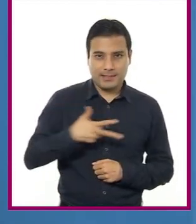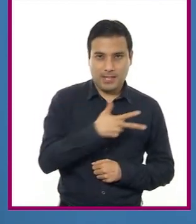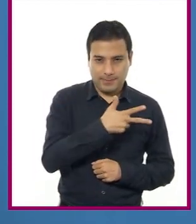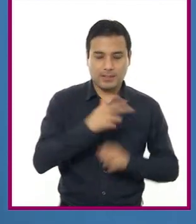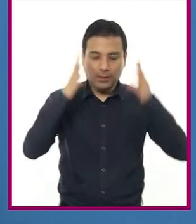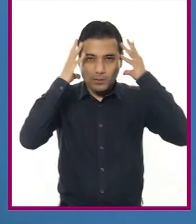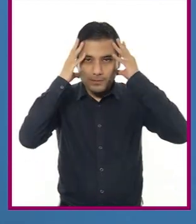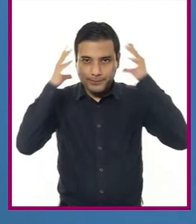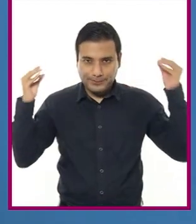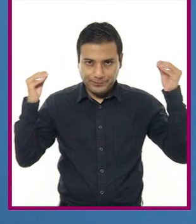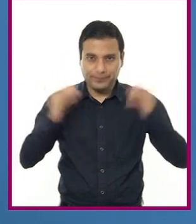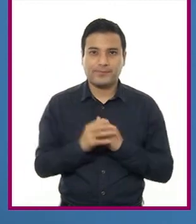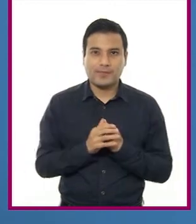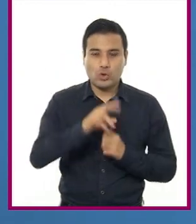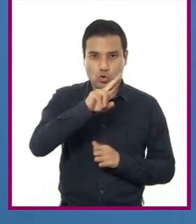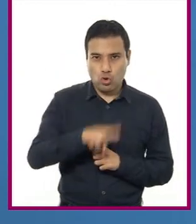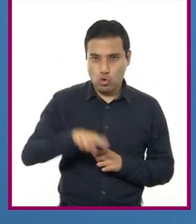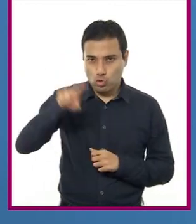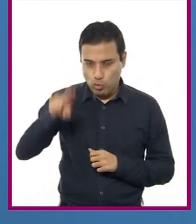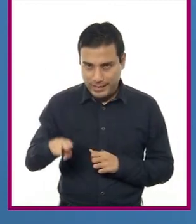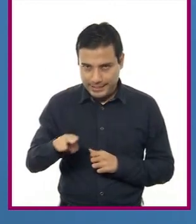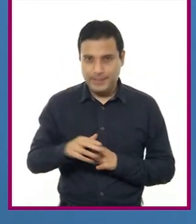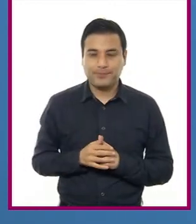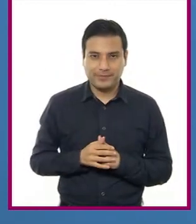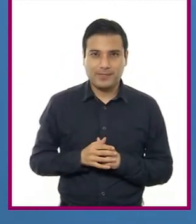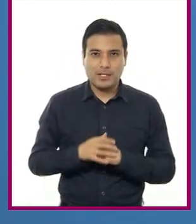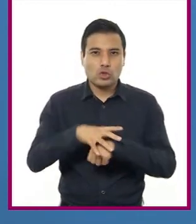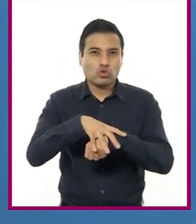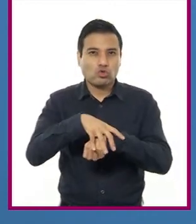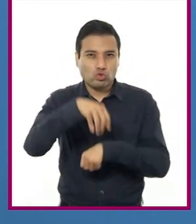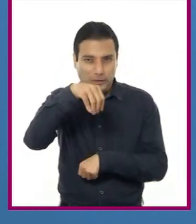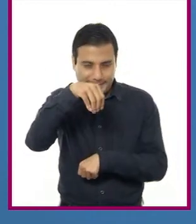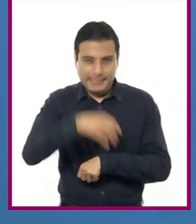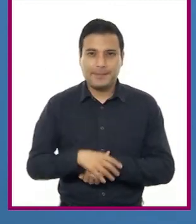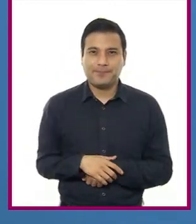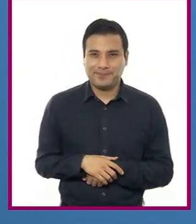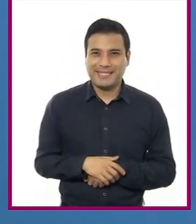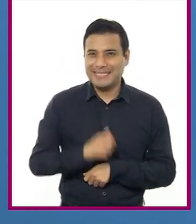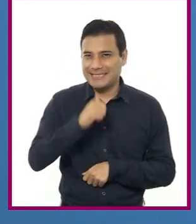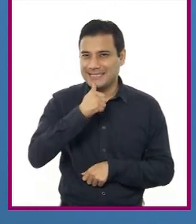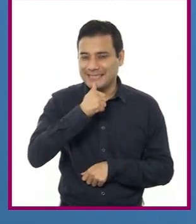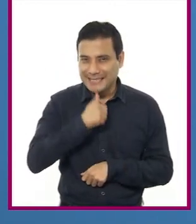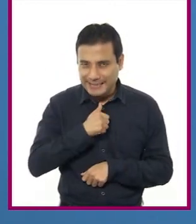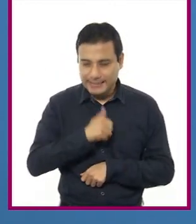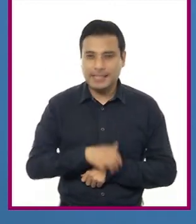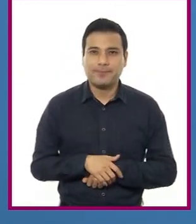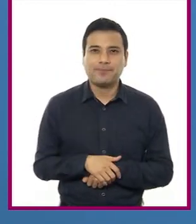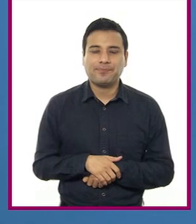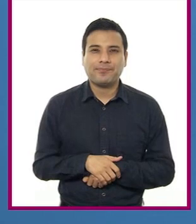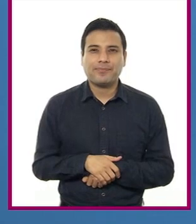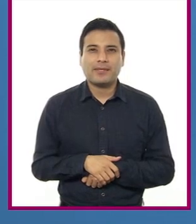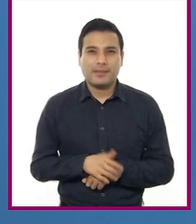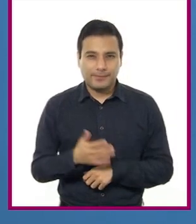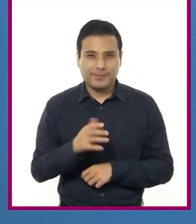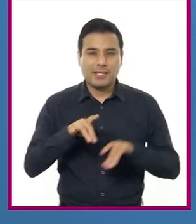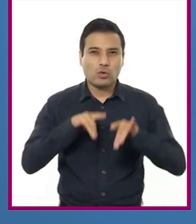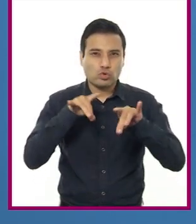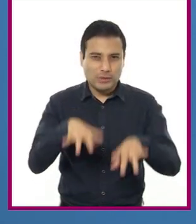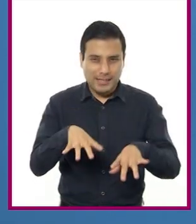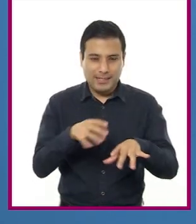Países Bajos, Noruega, Suecia, Islandia, Irlanda, Australia y